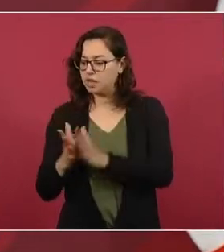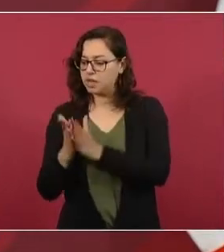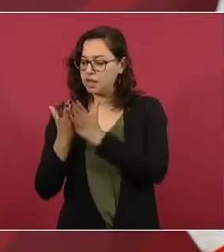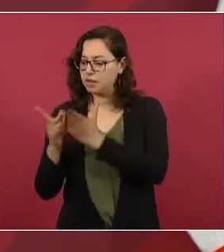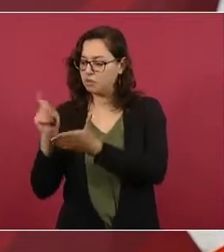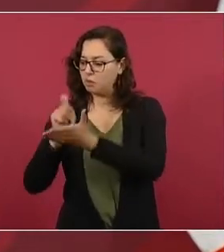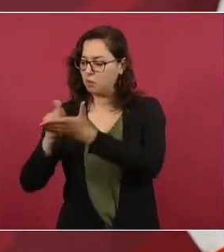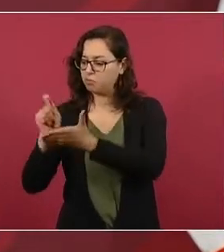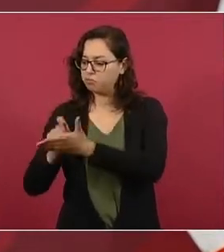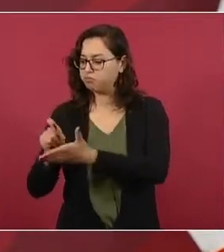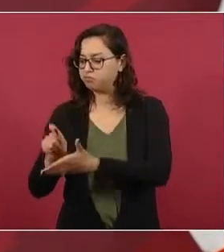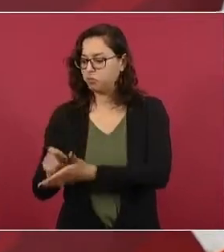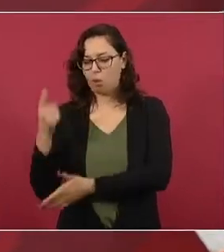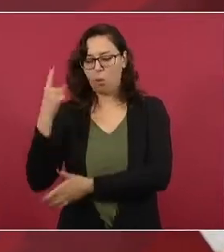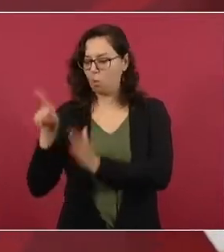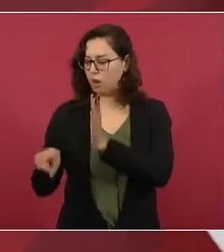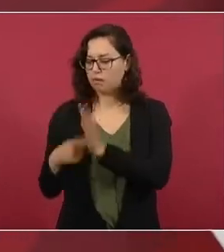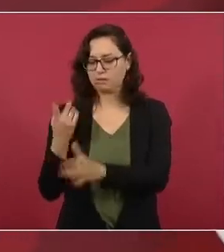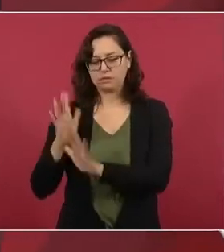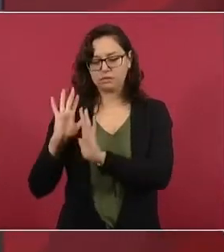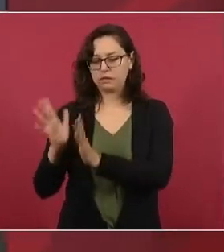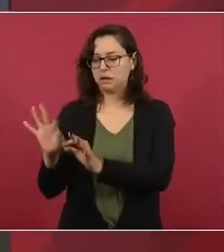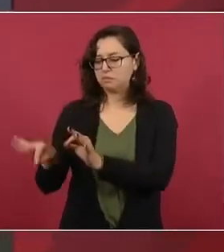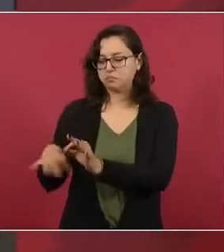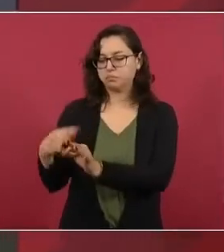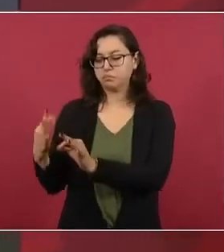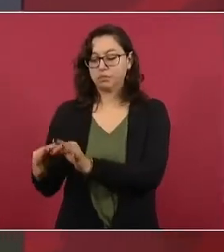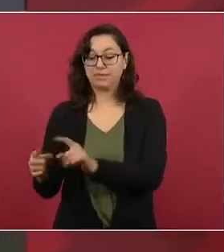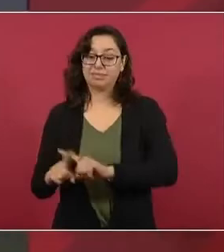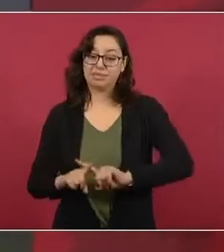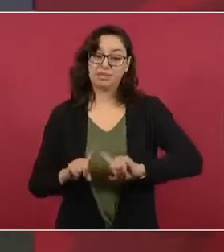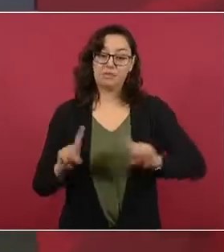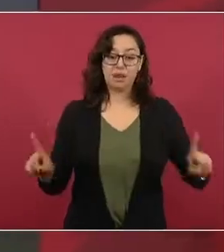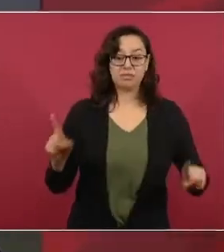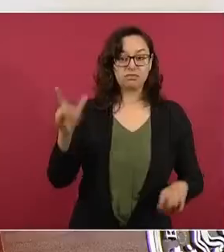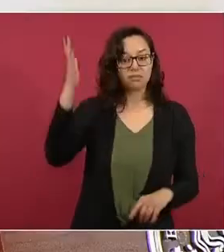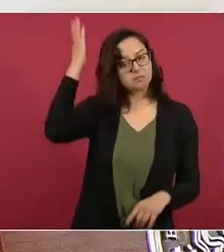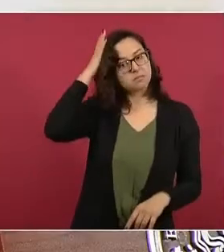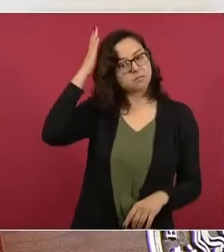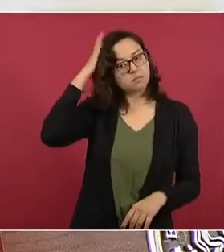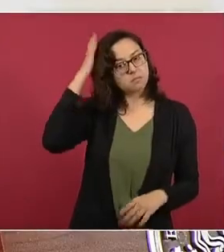estar repitiendo, porque su propósito es orientar, concientizar,